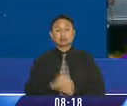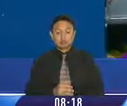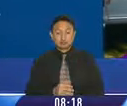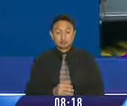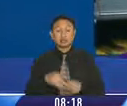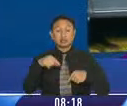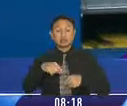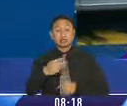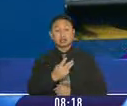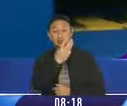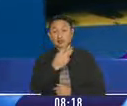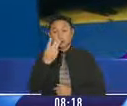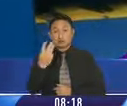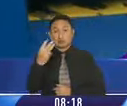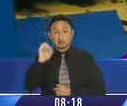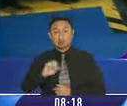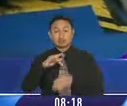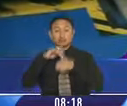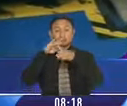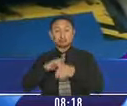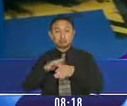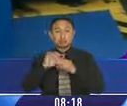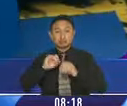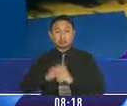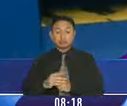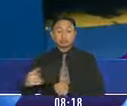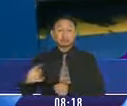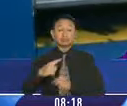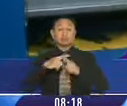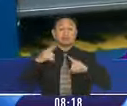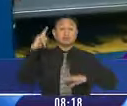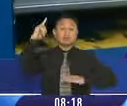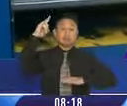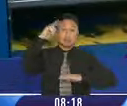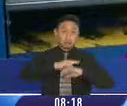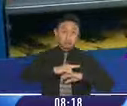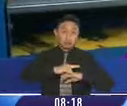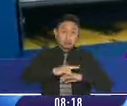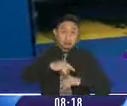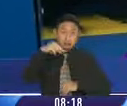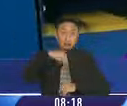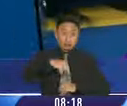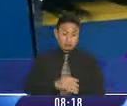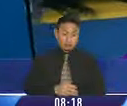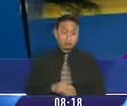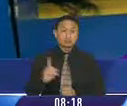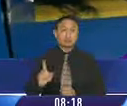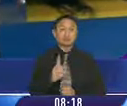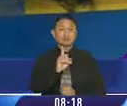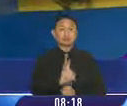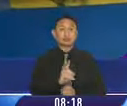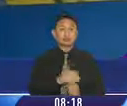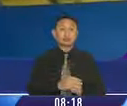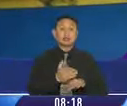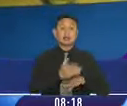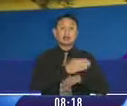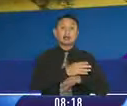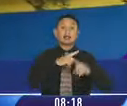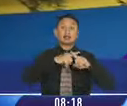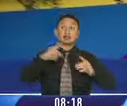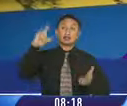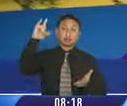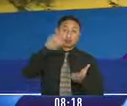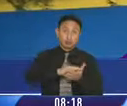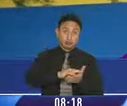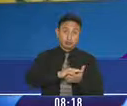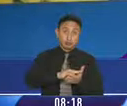un link en donde debe sacar una cita para acercarse al Bicentenario, al balcón de servicios del Bicentenario, que está ubicado donde antes era la salida